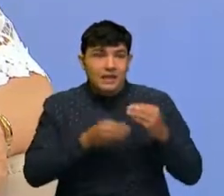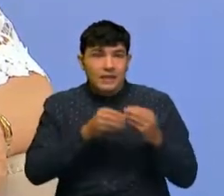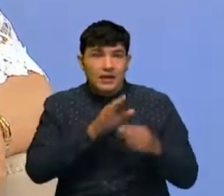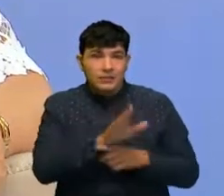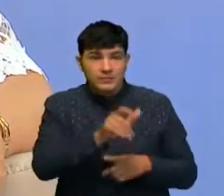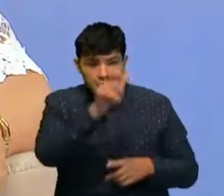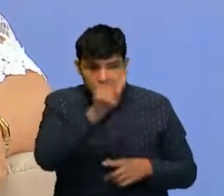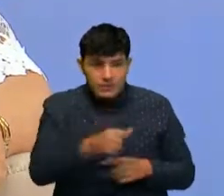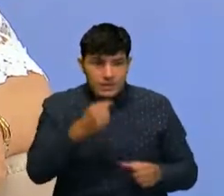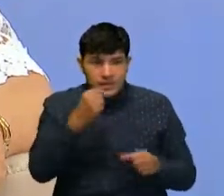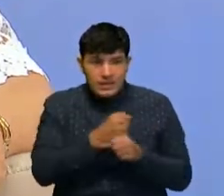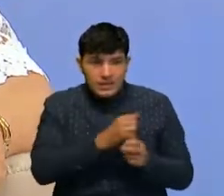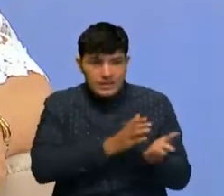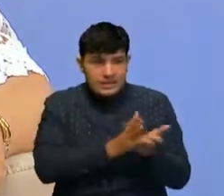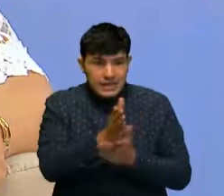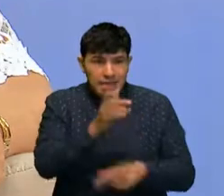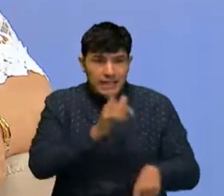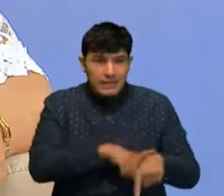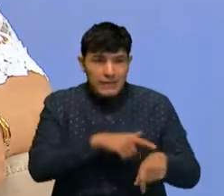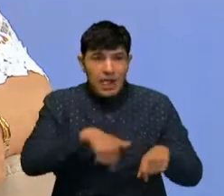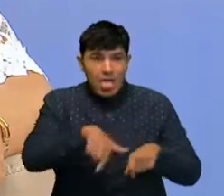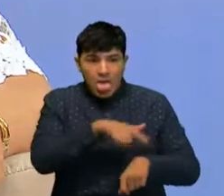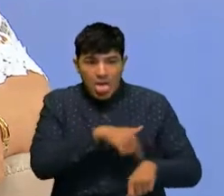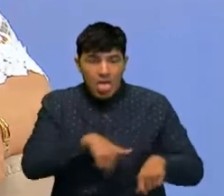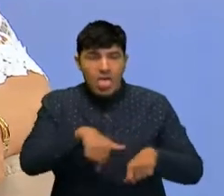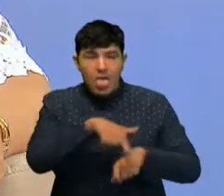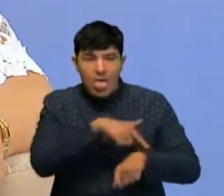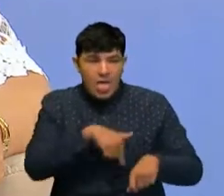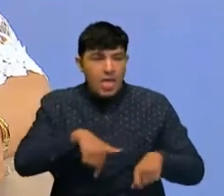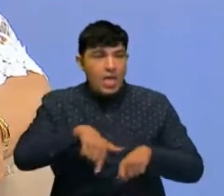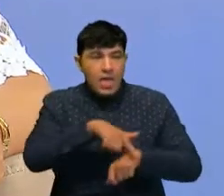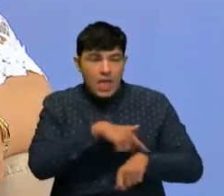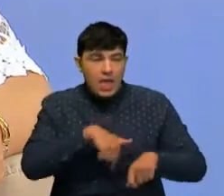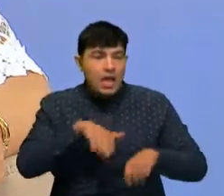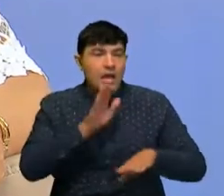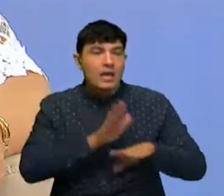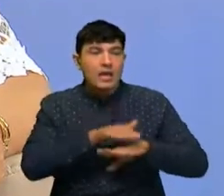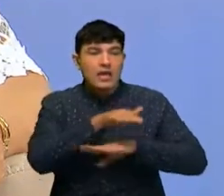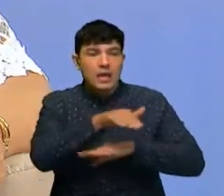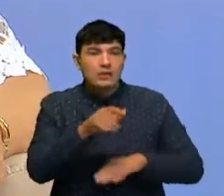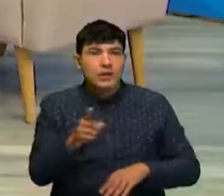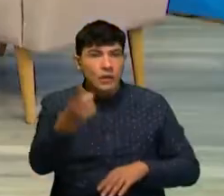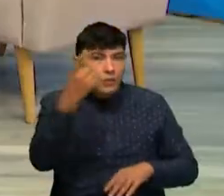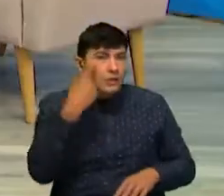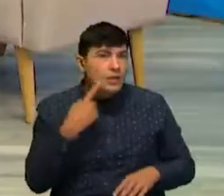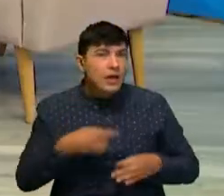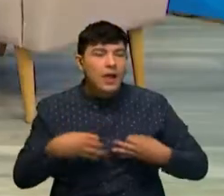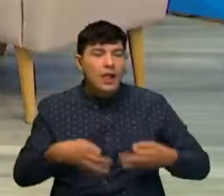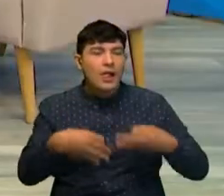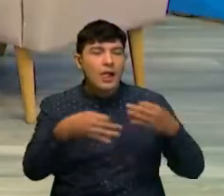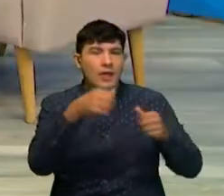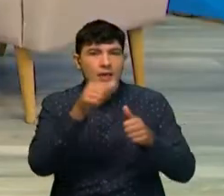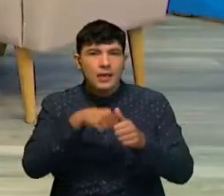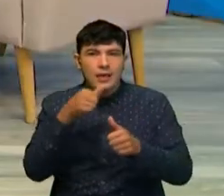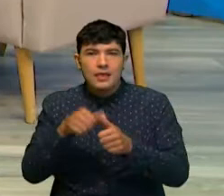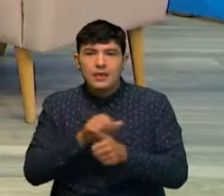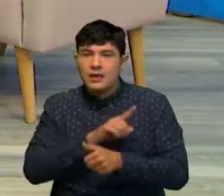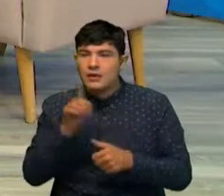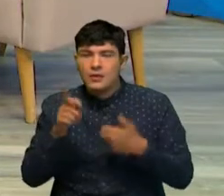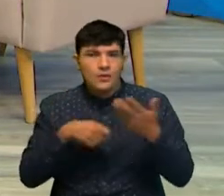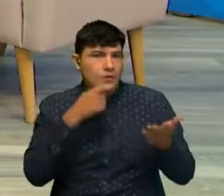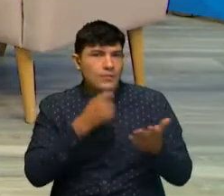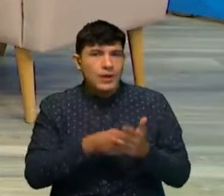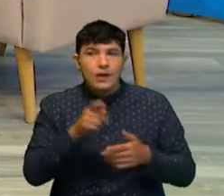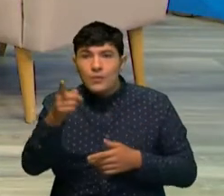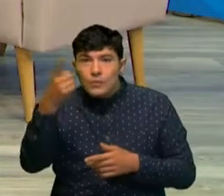señor empleador se siga demorando, le va causando un día de mora por cada día que deje de cancelar, es decir,